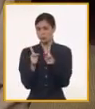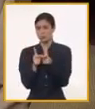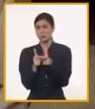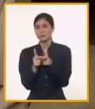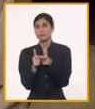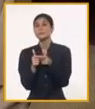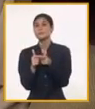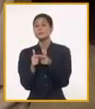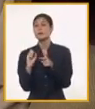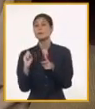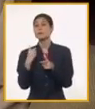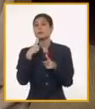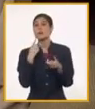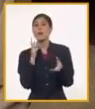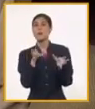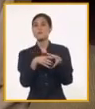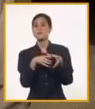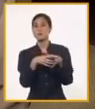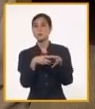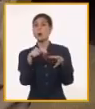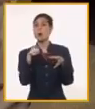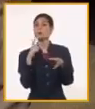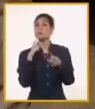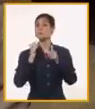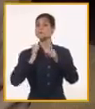cuadro profesional